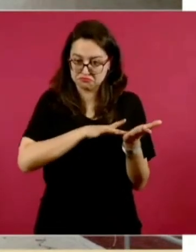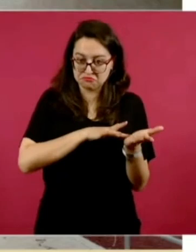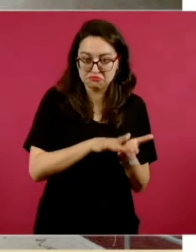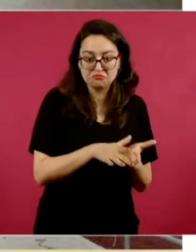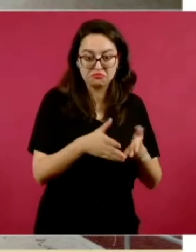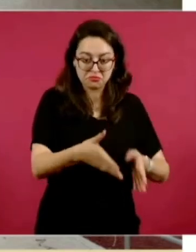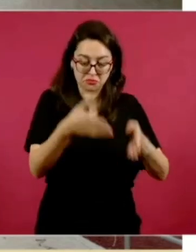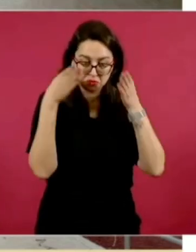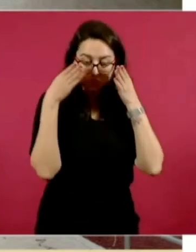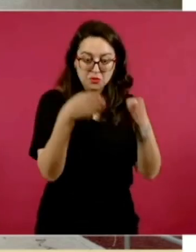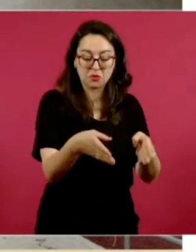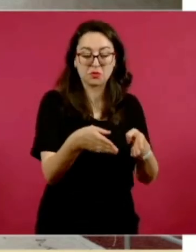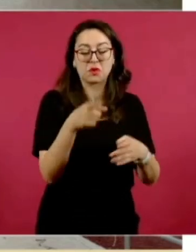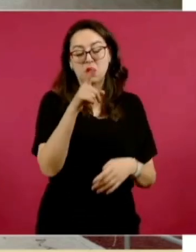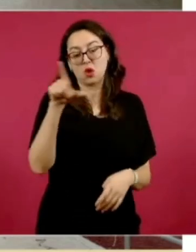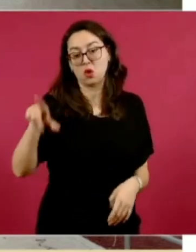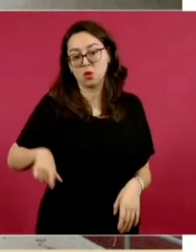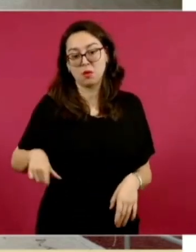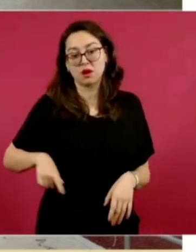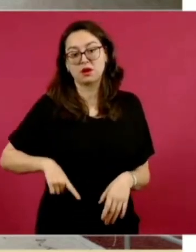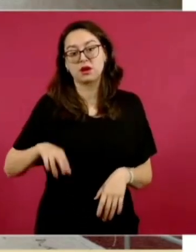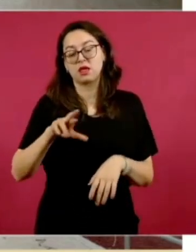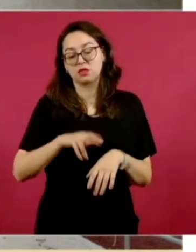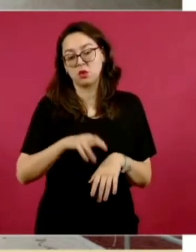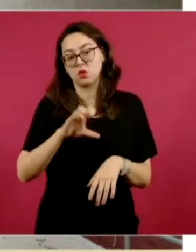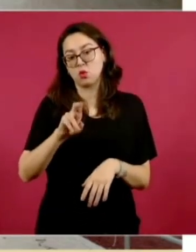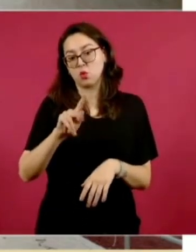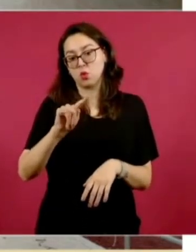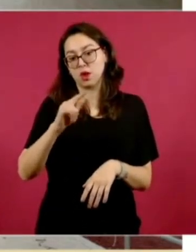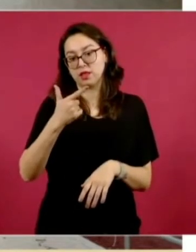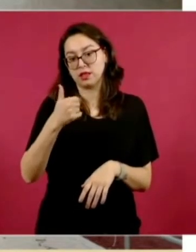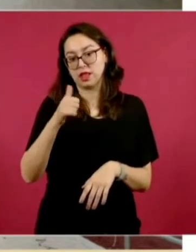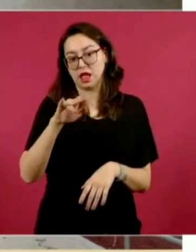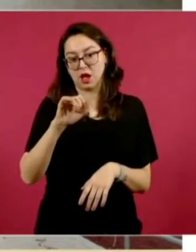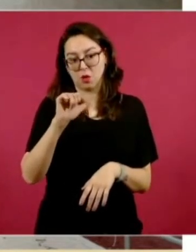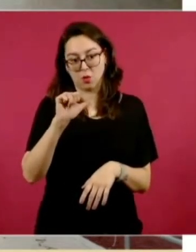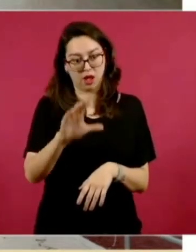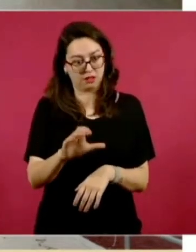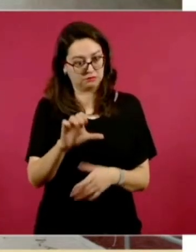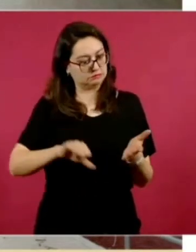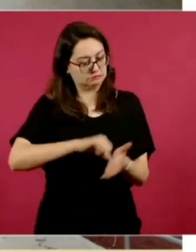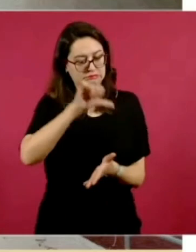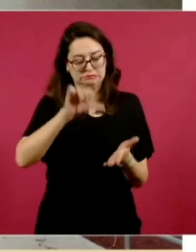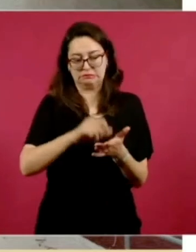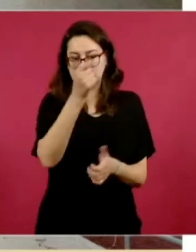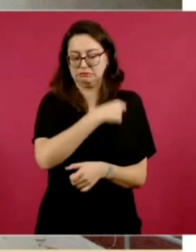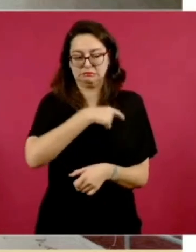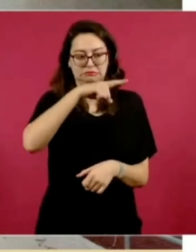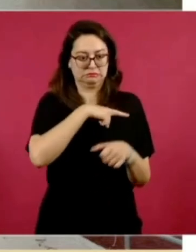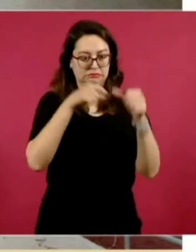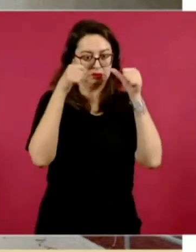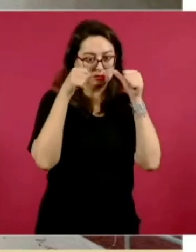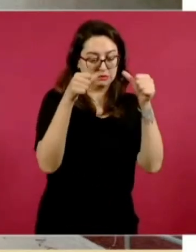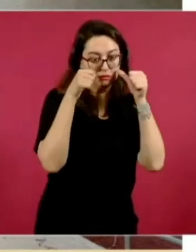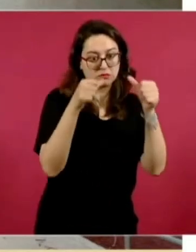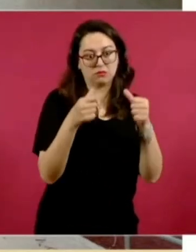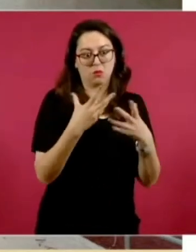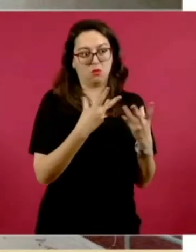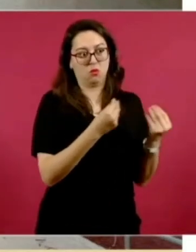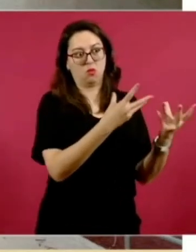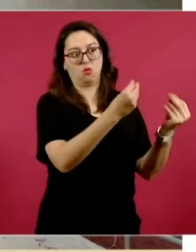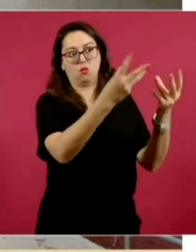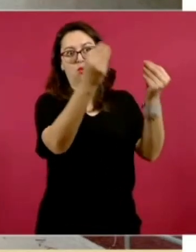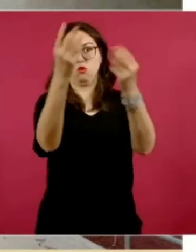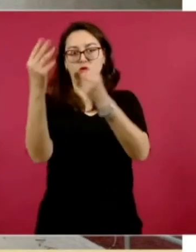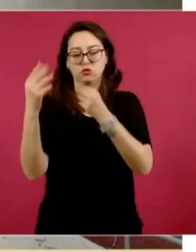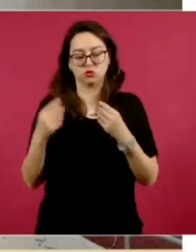enfocó mucho en los últimos años en el primer nivel de atención. Por eso este número tan grande también de